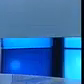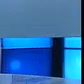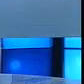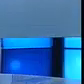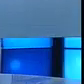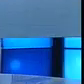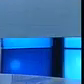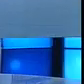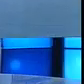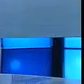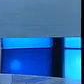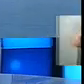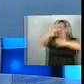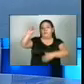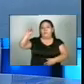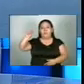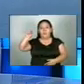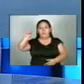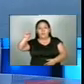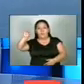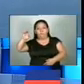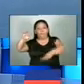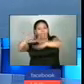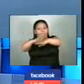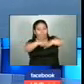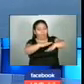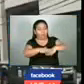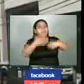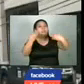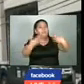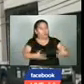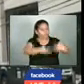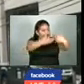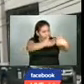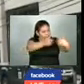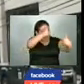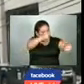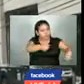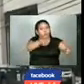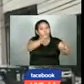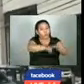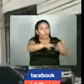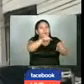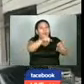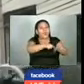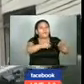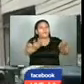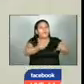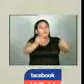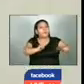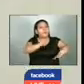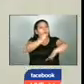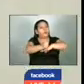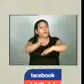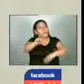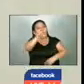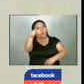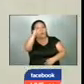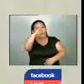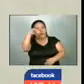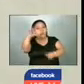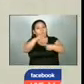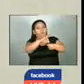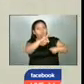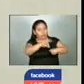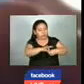El Tribunal Supremo Electoral anunció que contratará directamente a la empresa que garantizará la implementación del voto electrónico en el